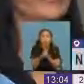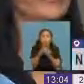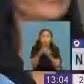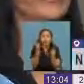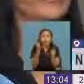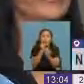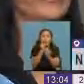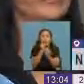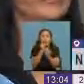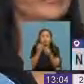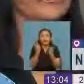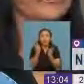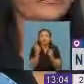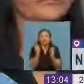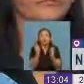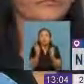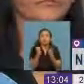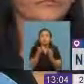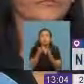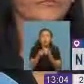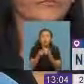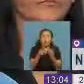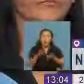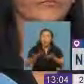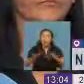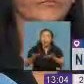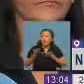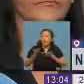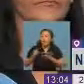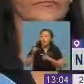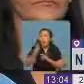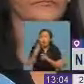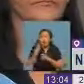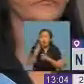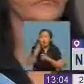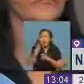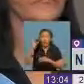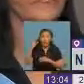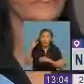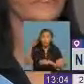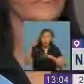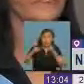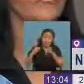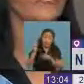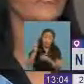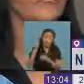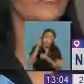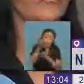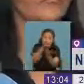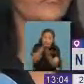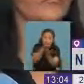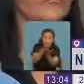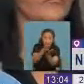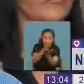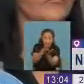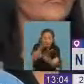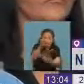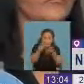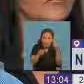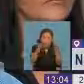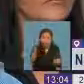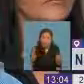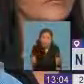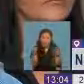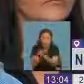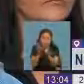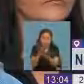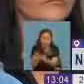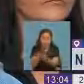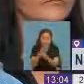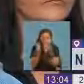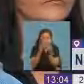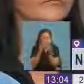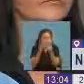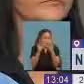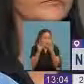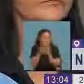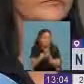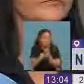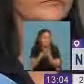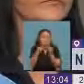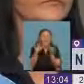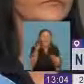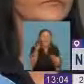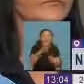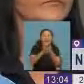Tiene que ver con la atención de los connacionales argentinos en un paso fronterizo de muchísima complejidad, como es el